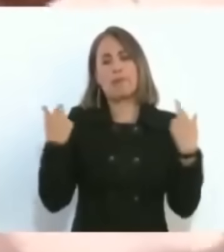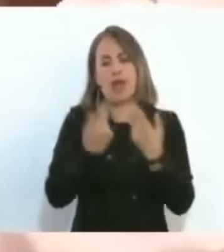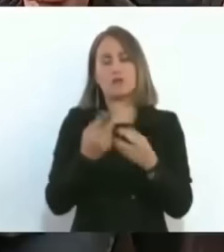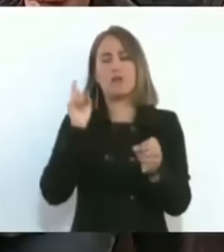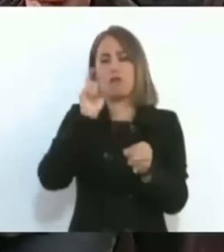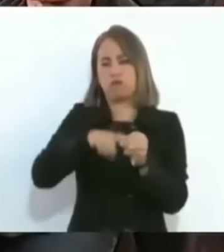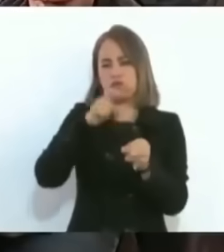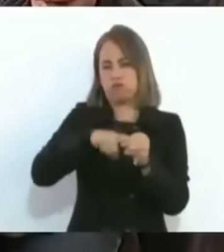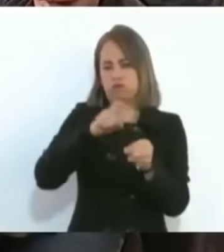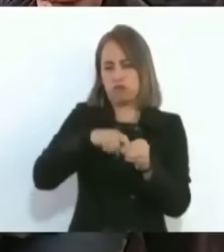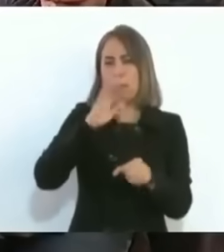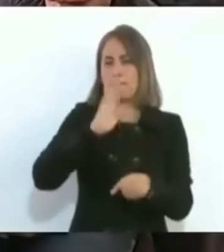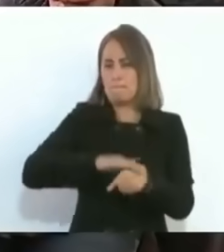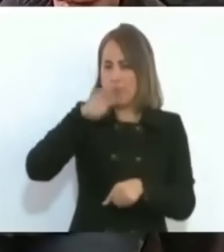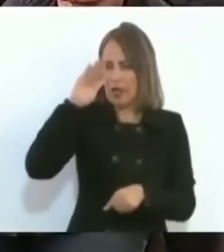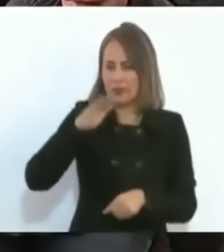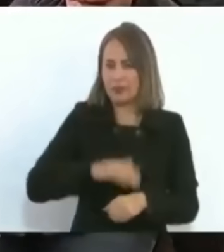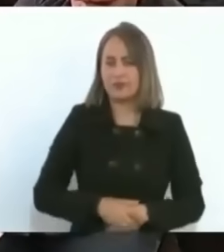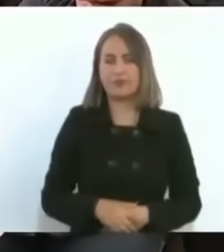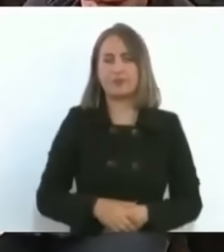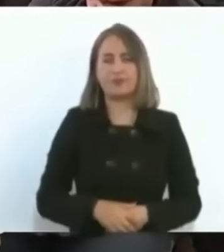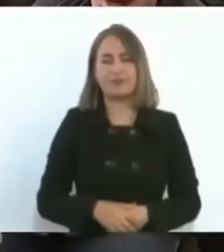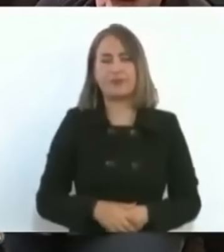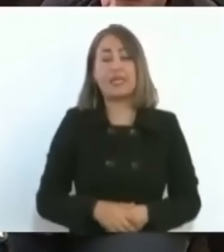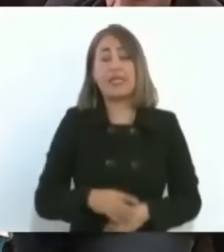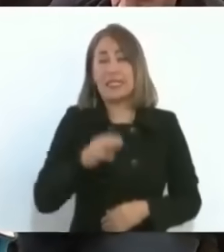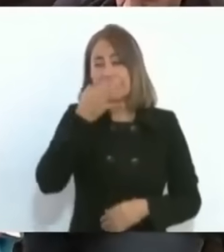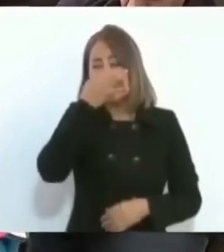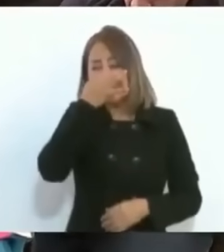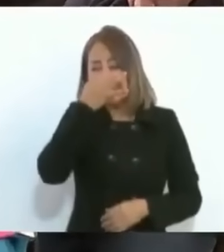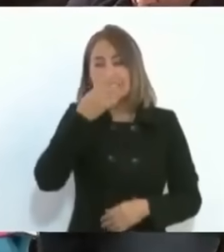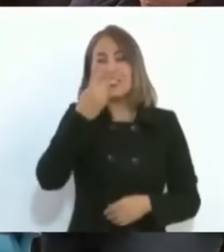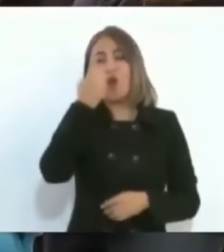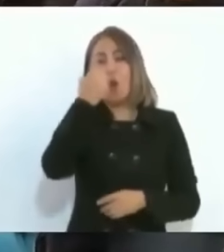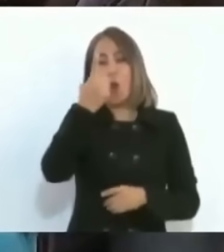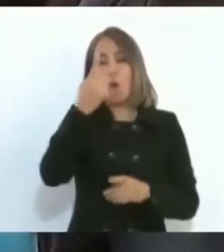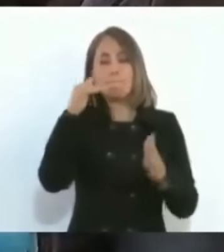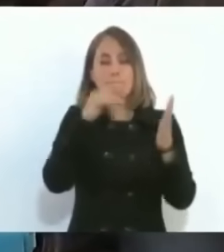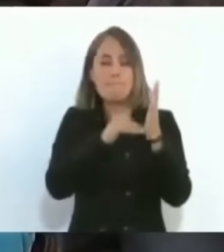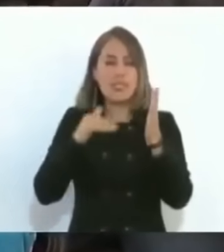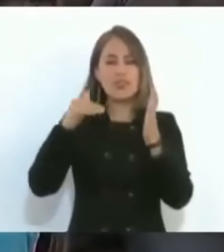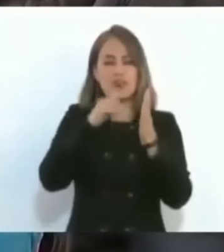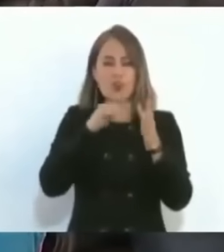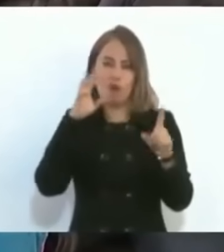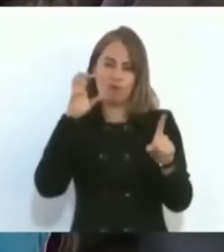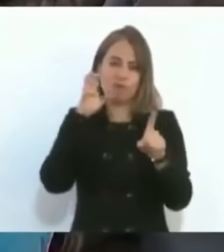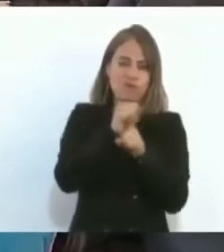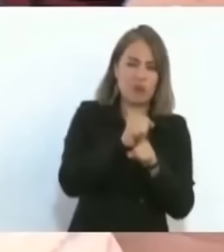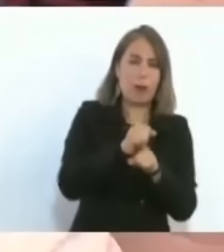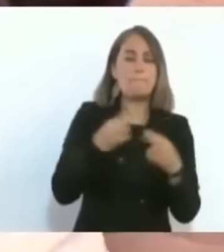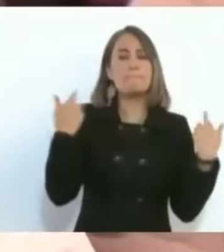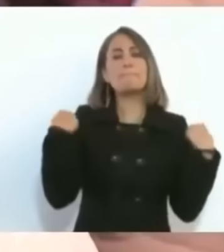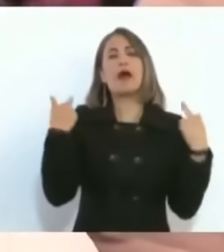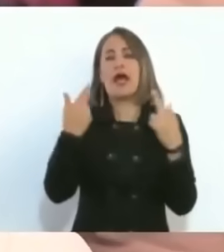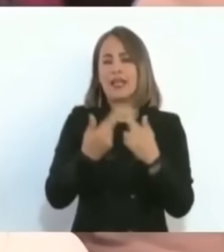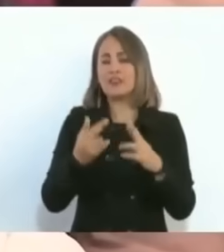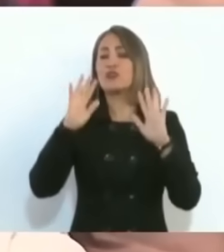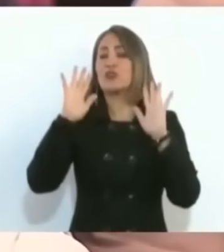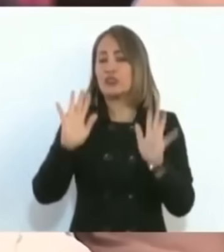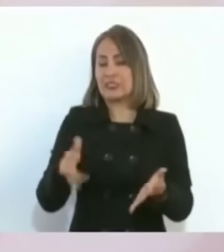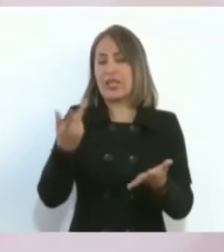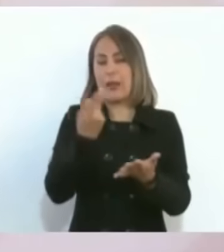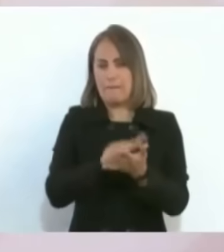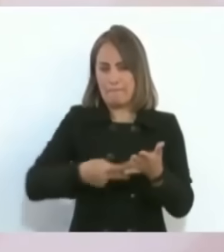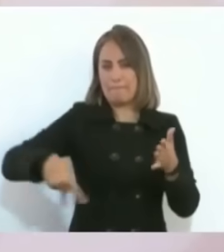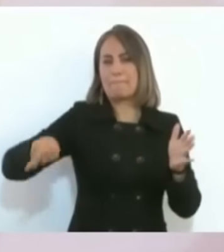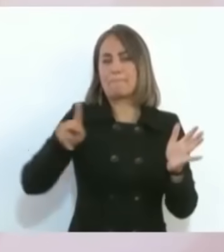maestros. Ya vamos a llegar a 1 millón de maestras y maestros basificados